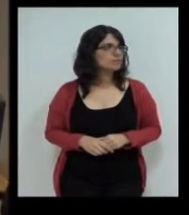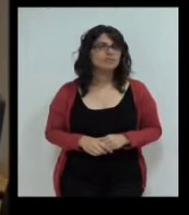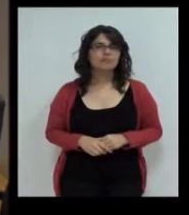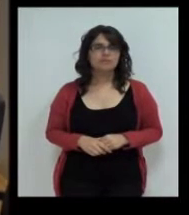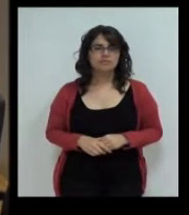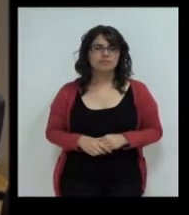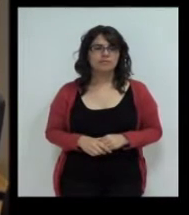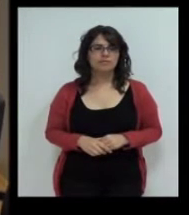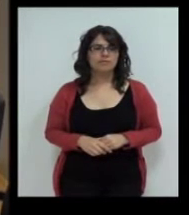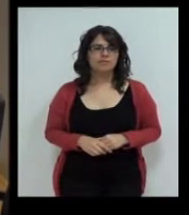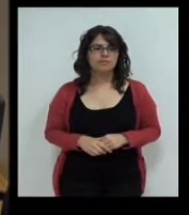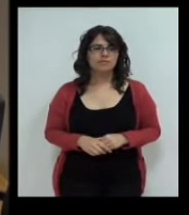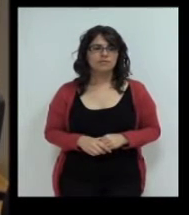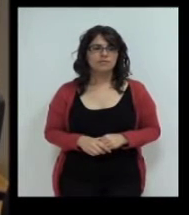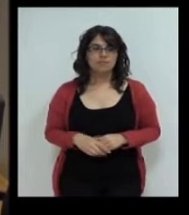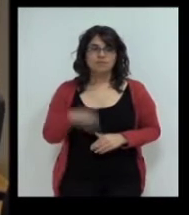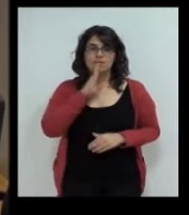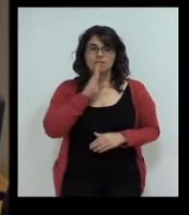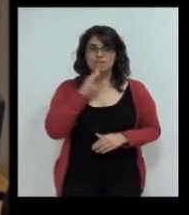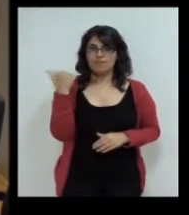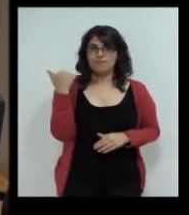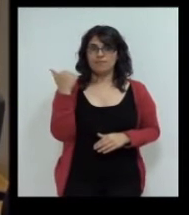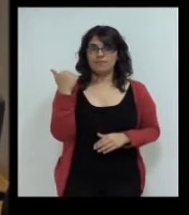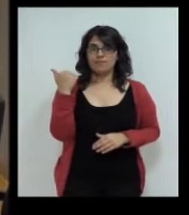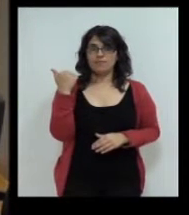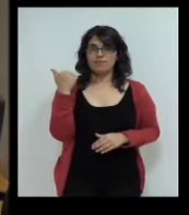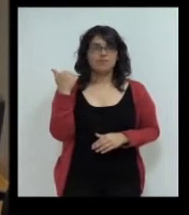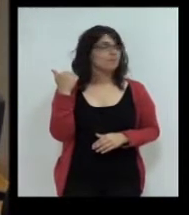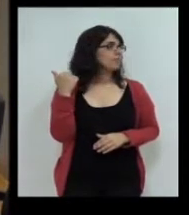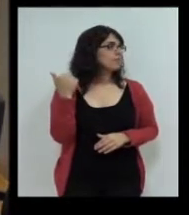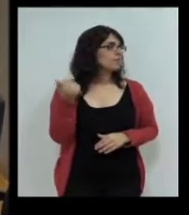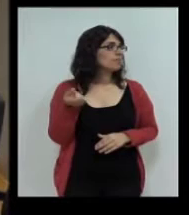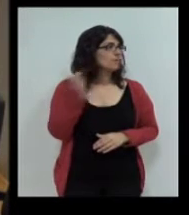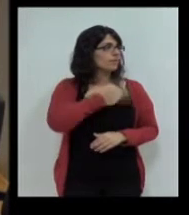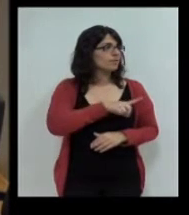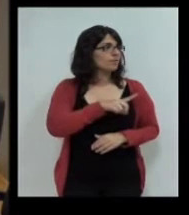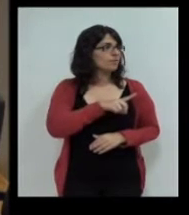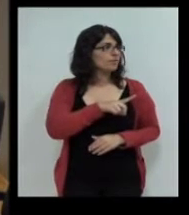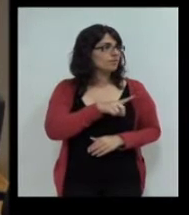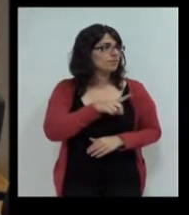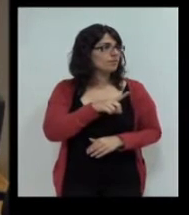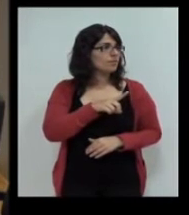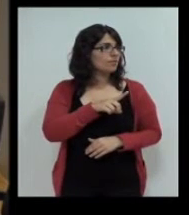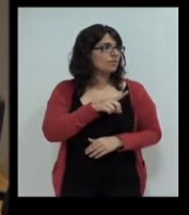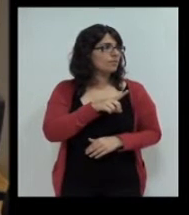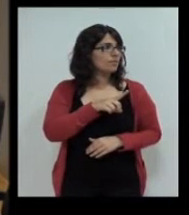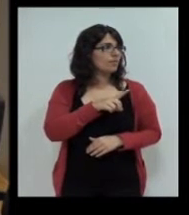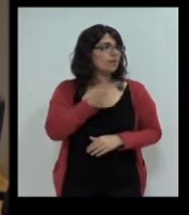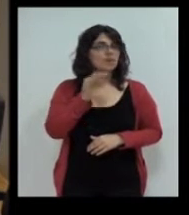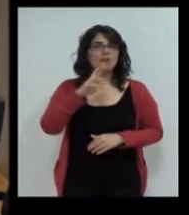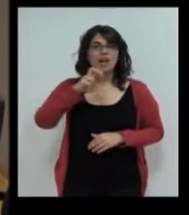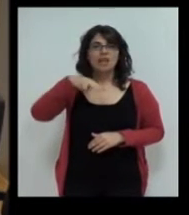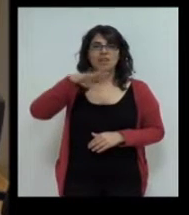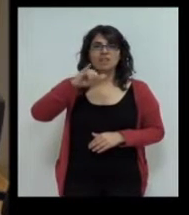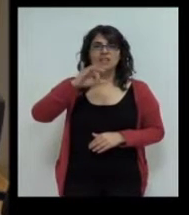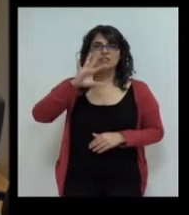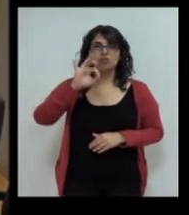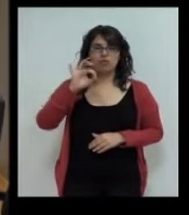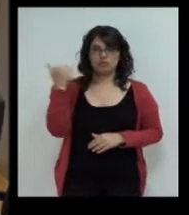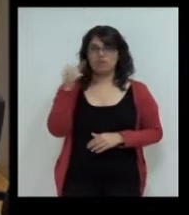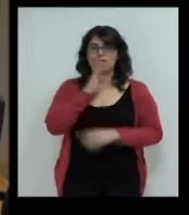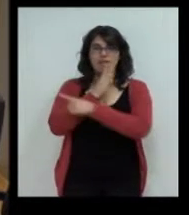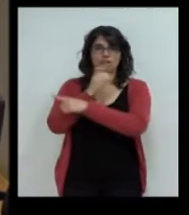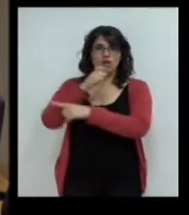yo creo que, como bien dice Dionisio y abunda Paco, ¿no? El galimatías ya lo tenemos hoy, de alguna forma, ¿no? Pero